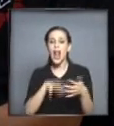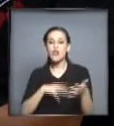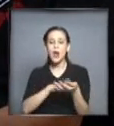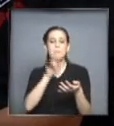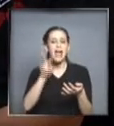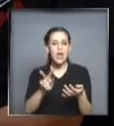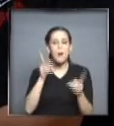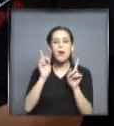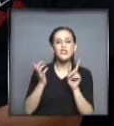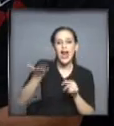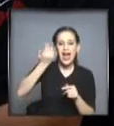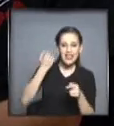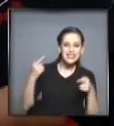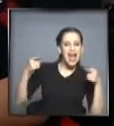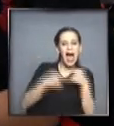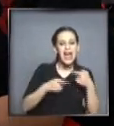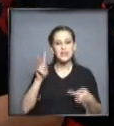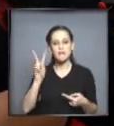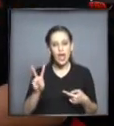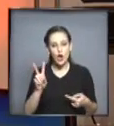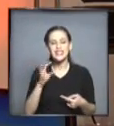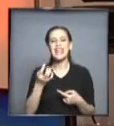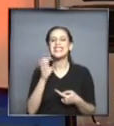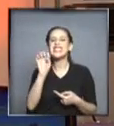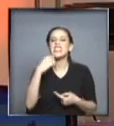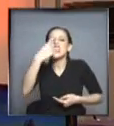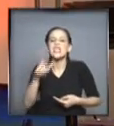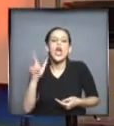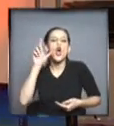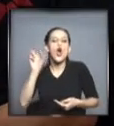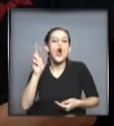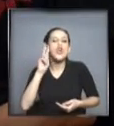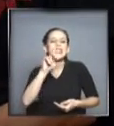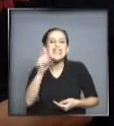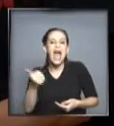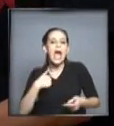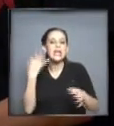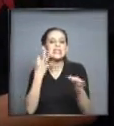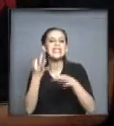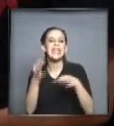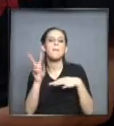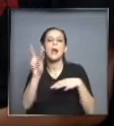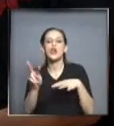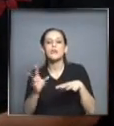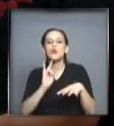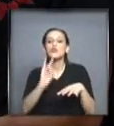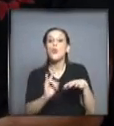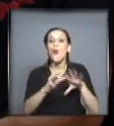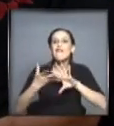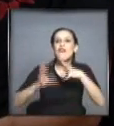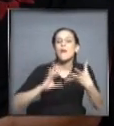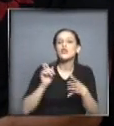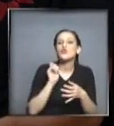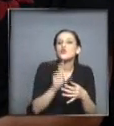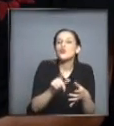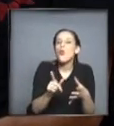era antiperonista, gorila, como le decimos nosotros, enseñaba el peronismo desde una mirada. Y yo lo que leía en los libros